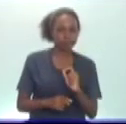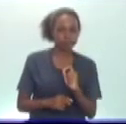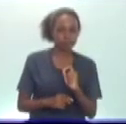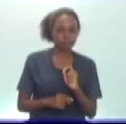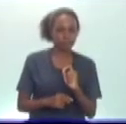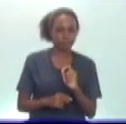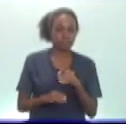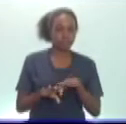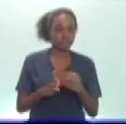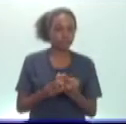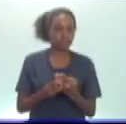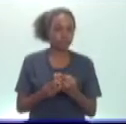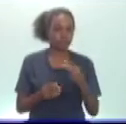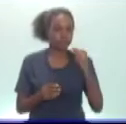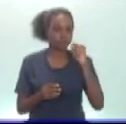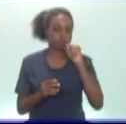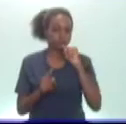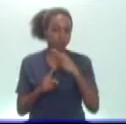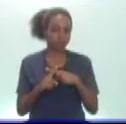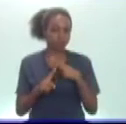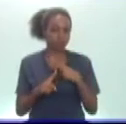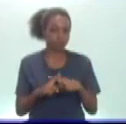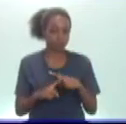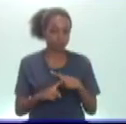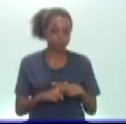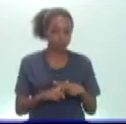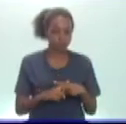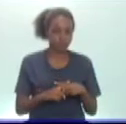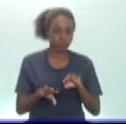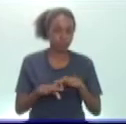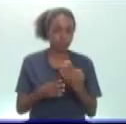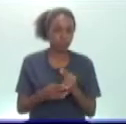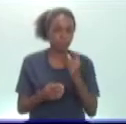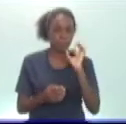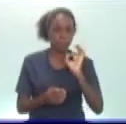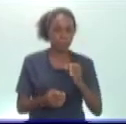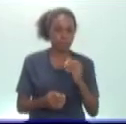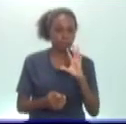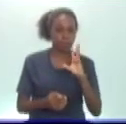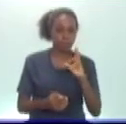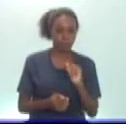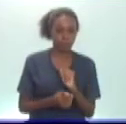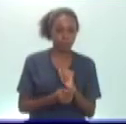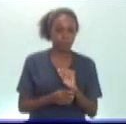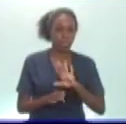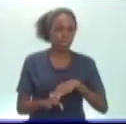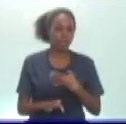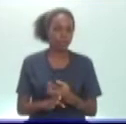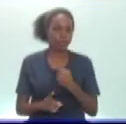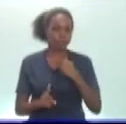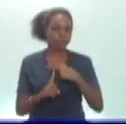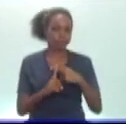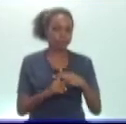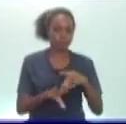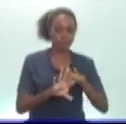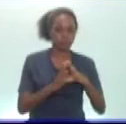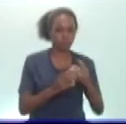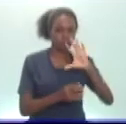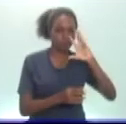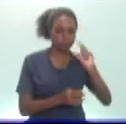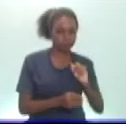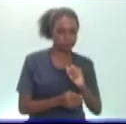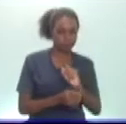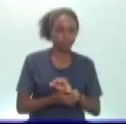donde se multiplica cada sumando por dicho número. Y bueno, se suman posteriormente los productos obtenidos. Vamos